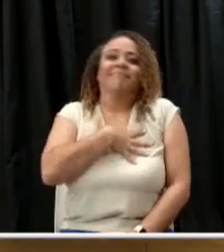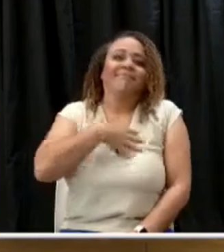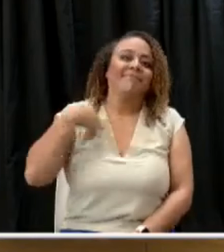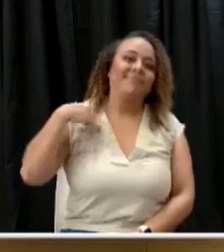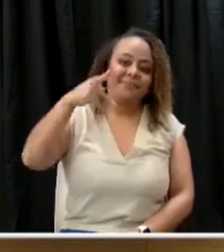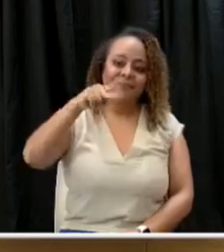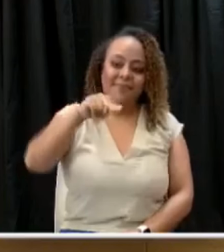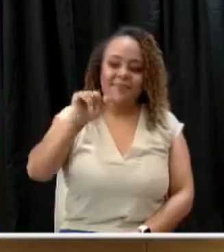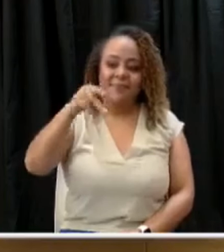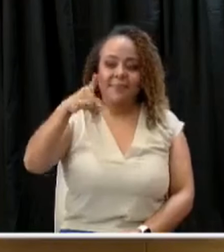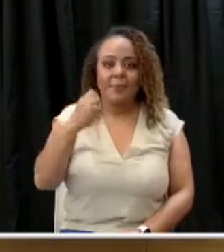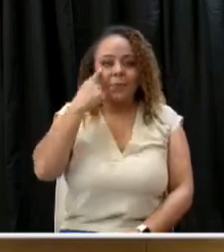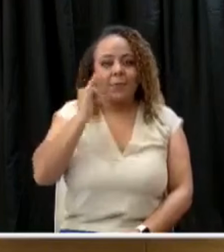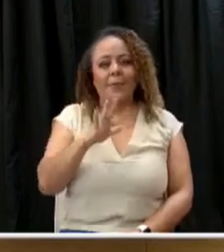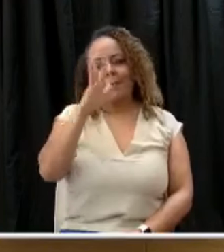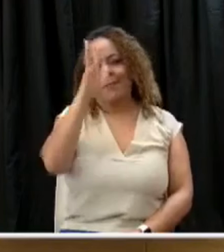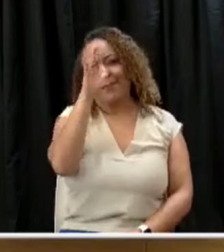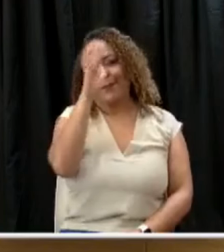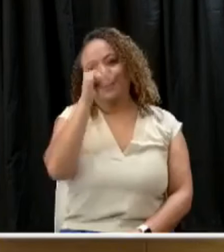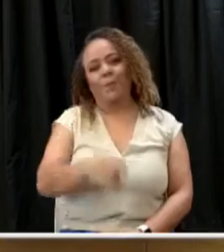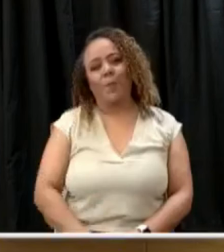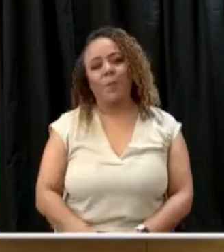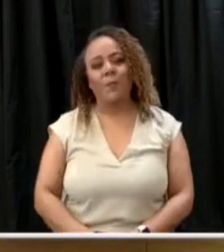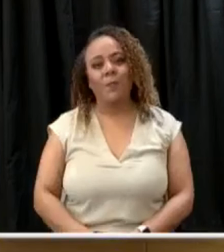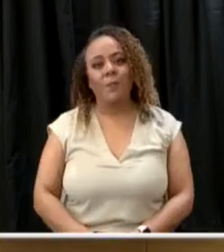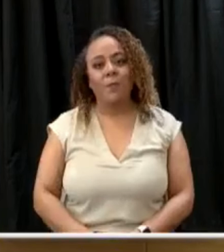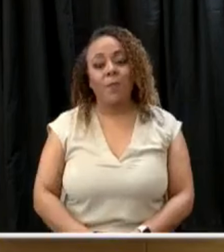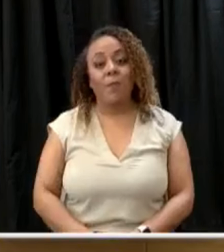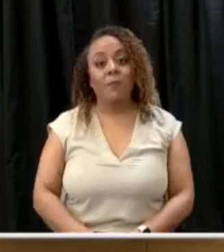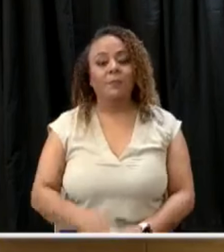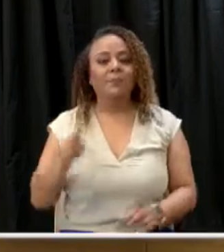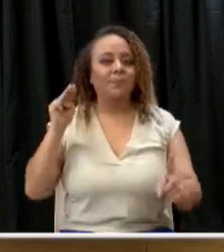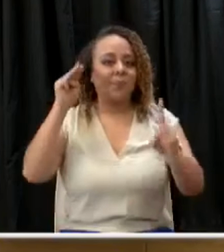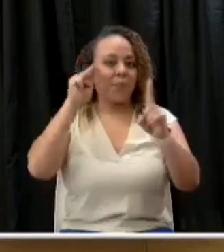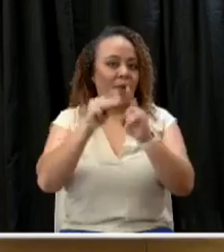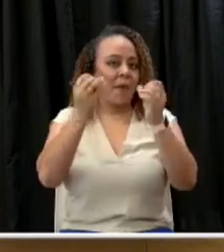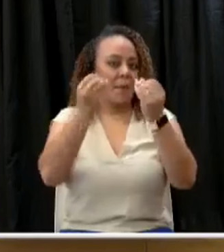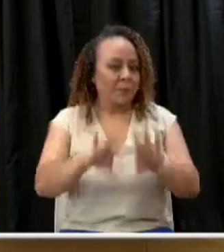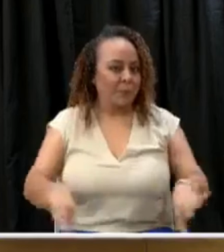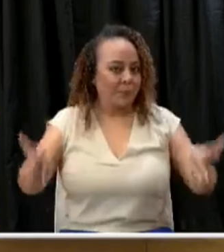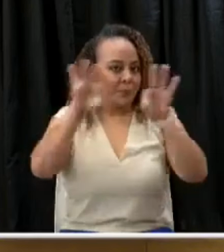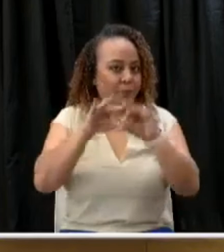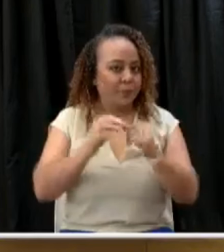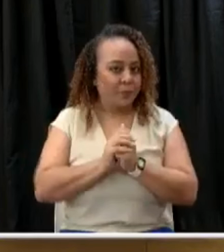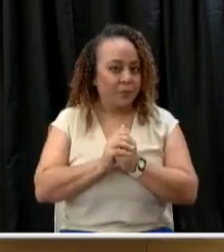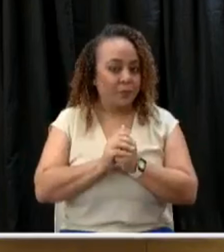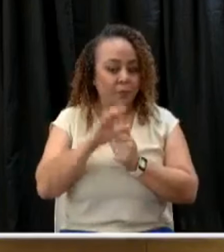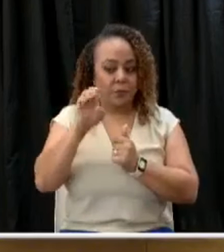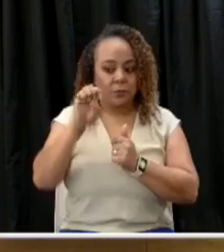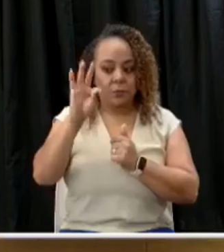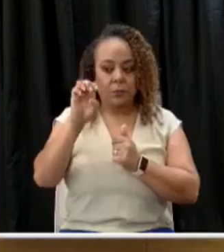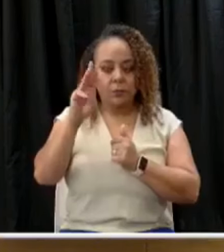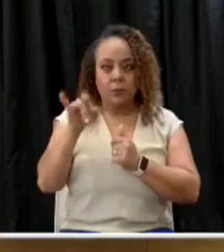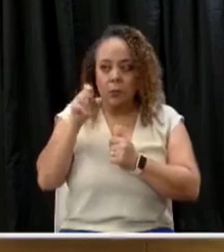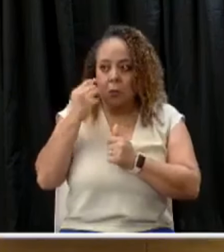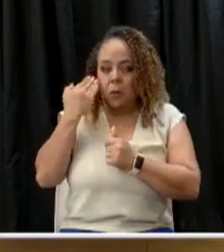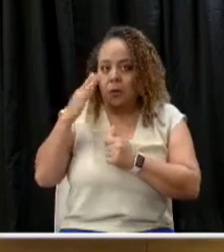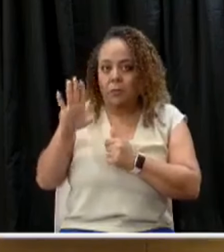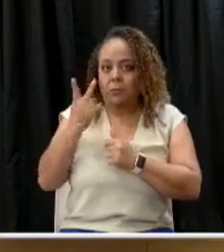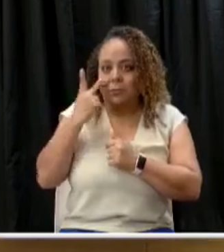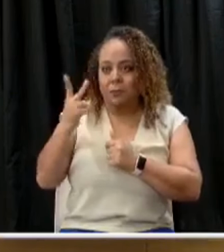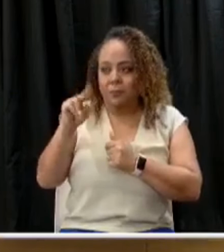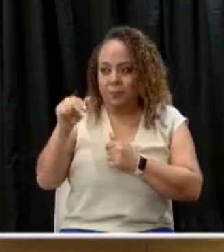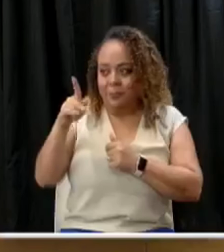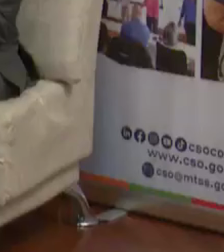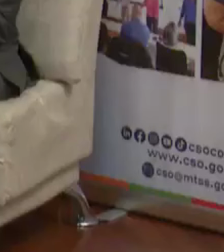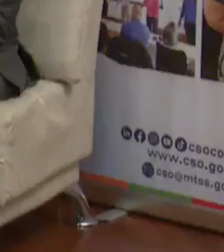me parece una caricatura muy divertida que nos da un mensaje muy importante. Esteban, no sé si habías visto a Napo. Sí, claro,